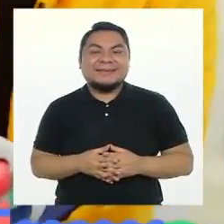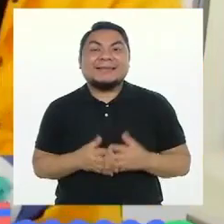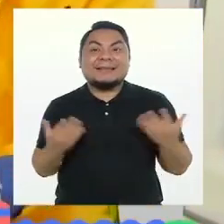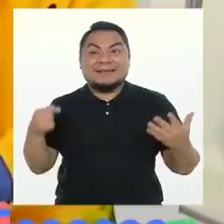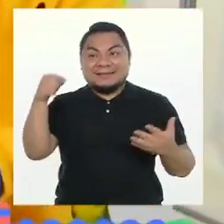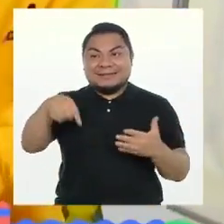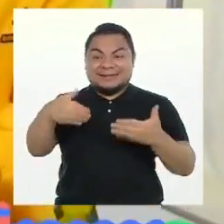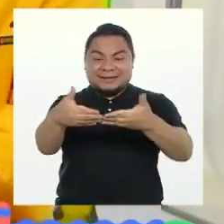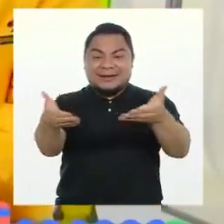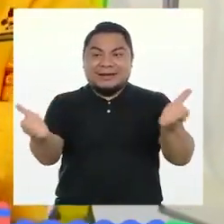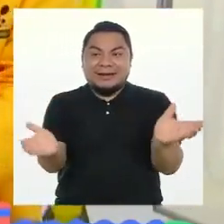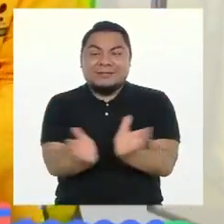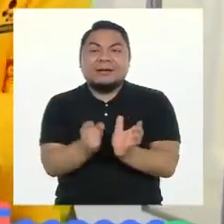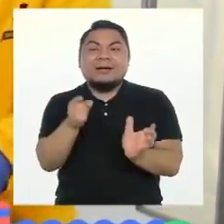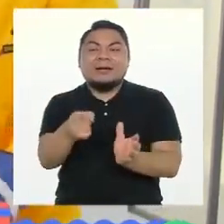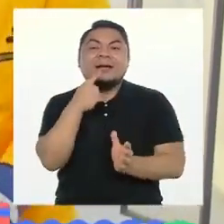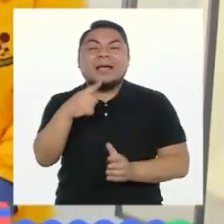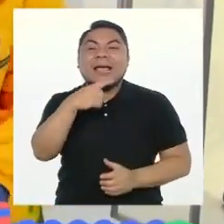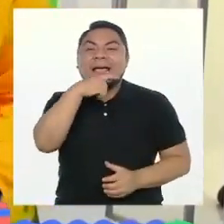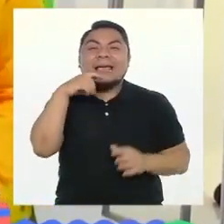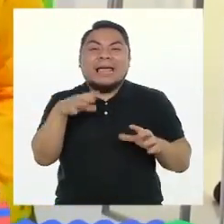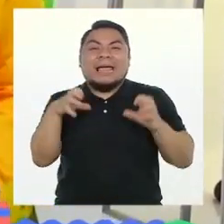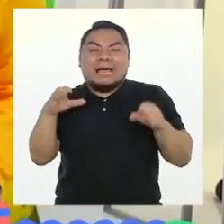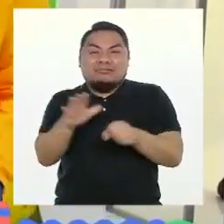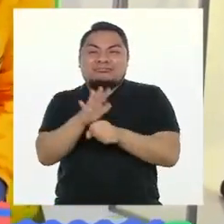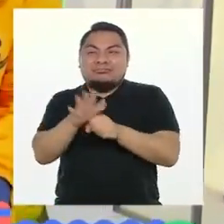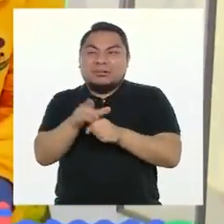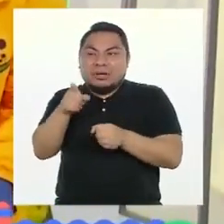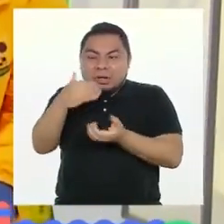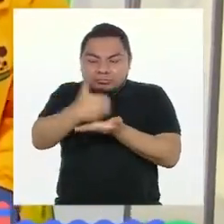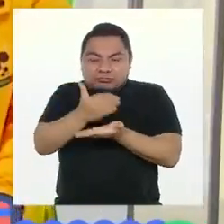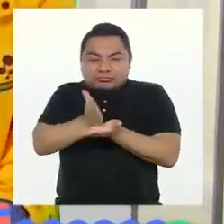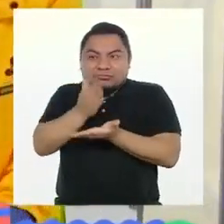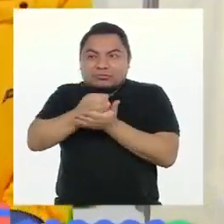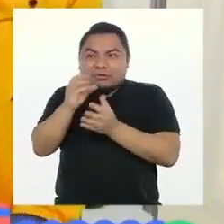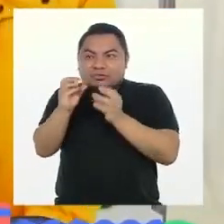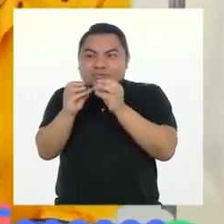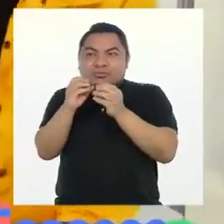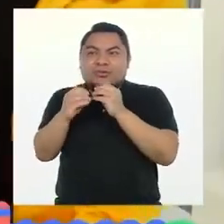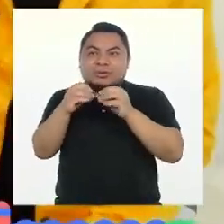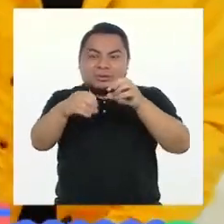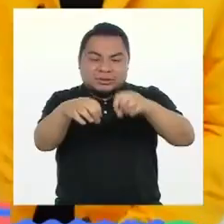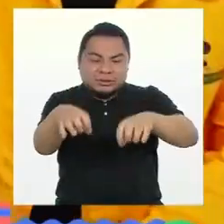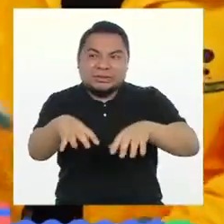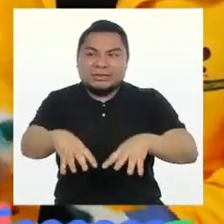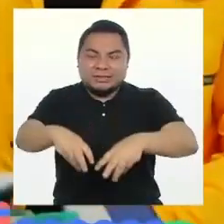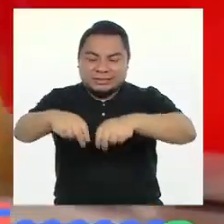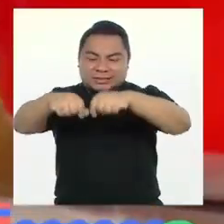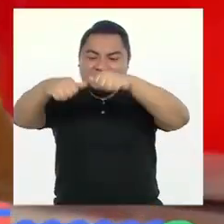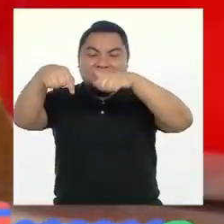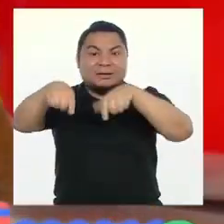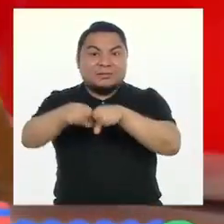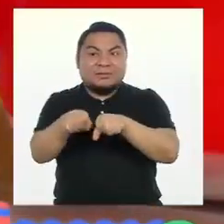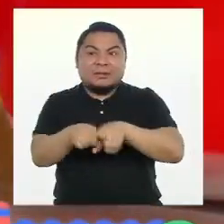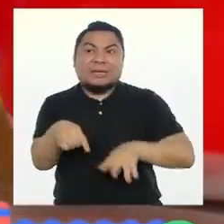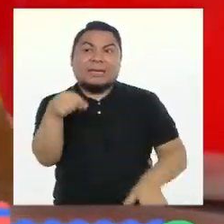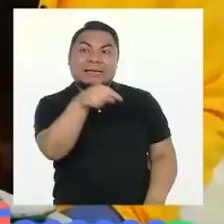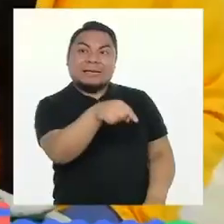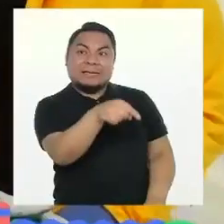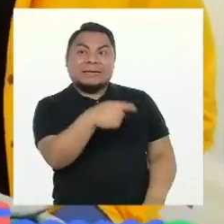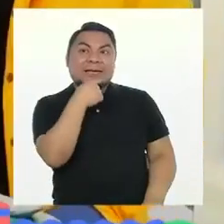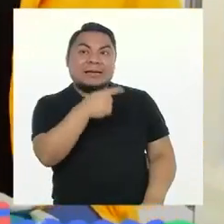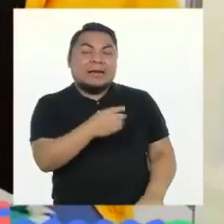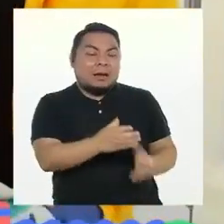Aquí tenemos una bandeja llena de hielo seco que hemos picado muy finito, como si fuese una raspadilla. Y aquí tenemos una jarra con agua